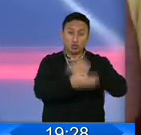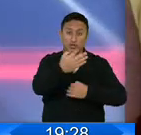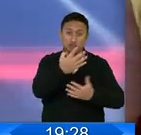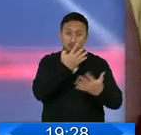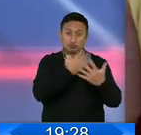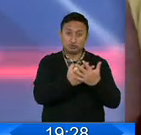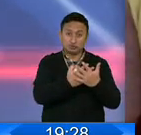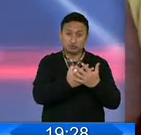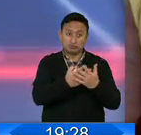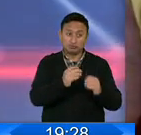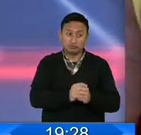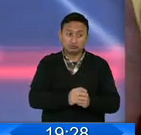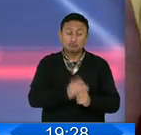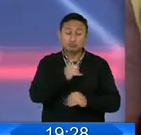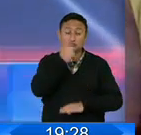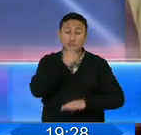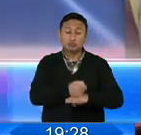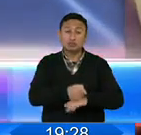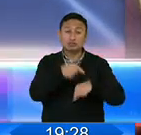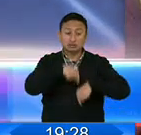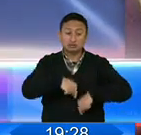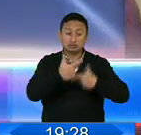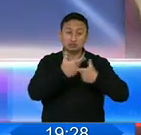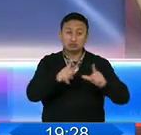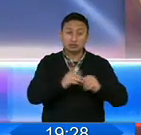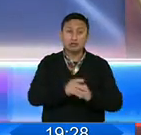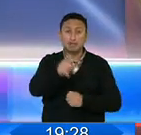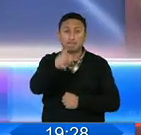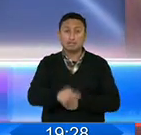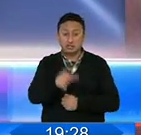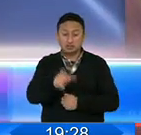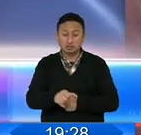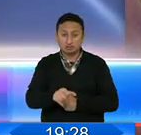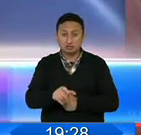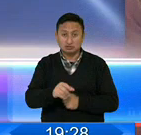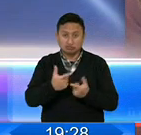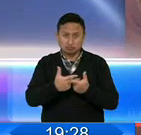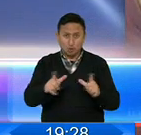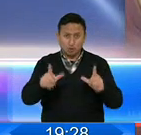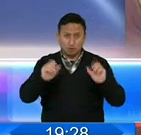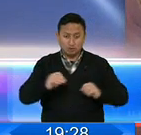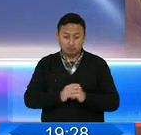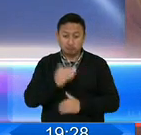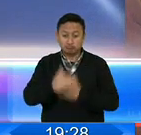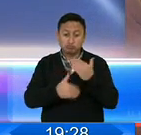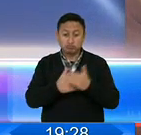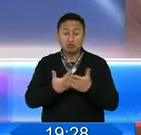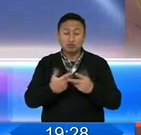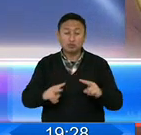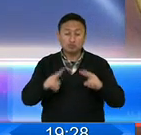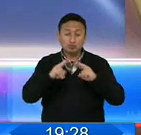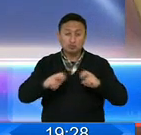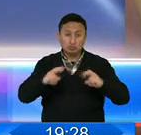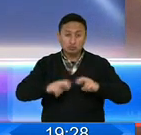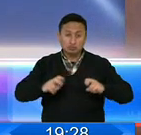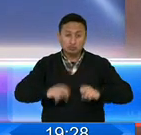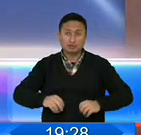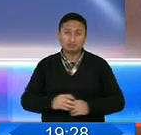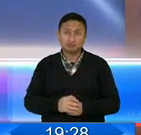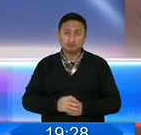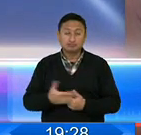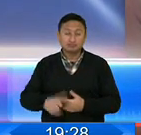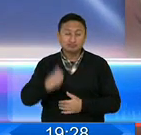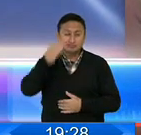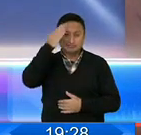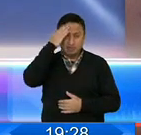quedó, ordena la inmediata libertad del ciudadano hasta que se dure la investigación previa para determinar